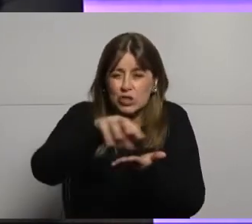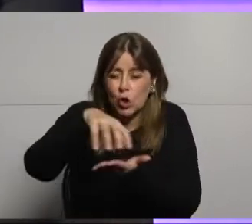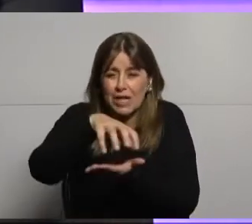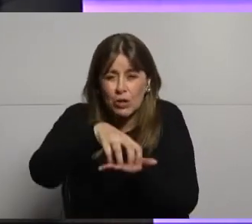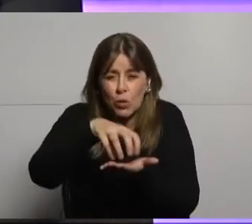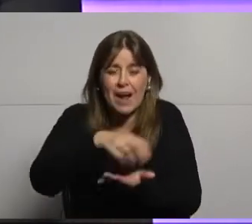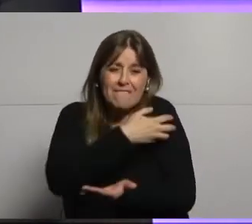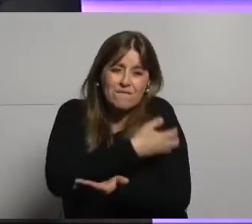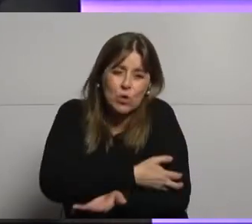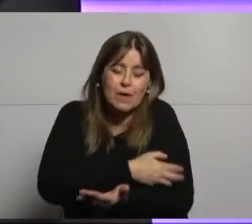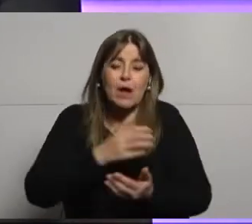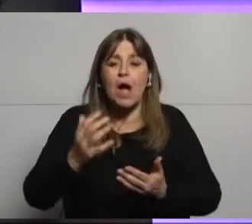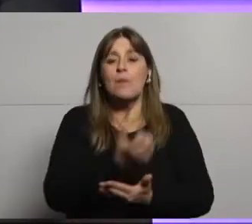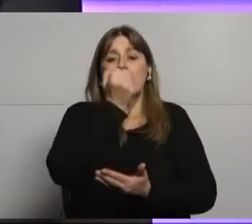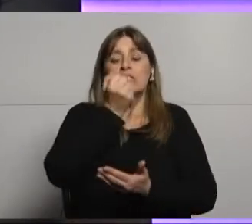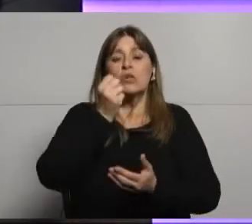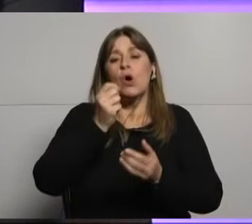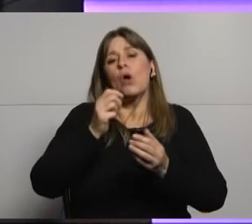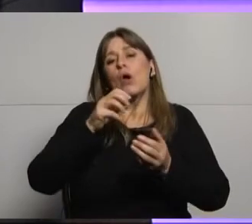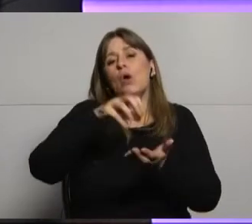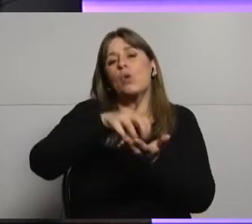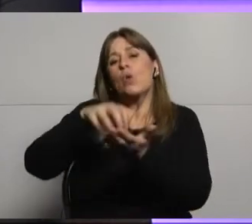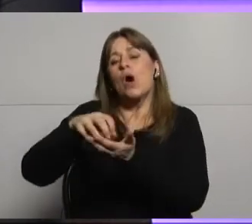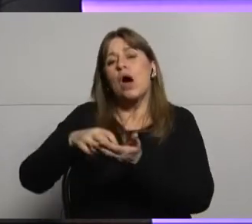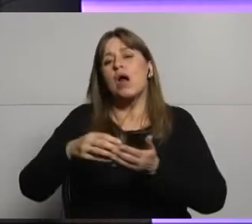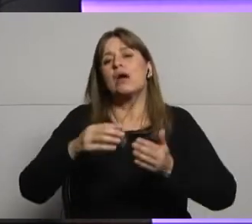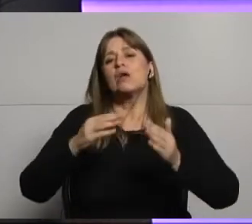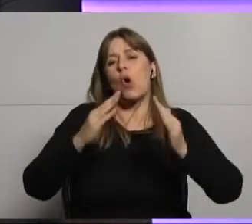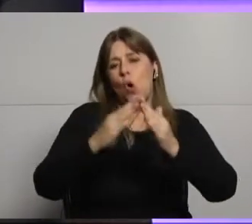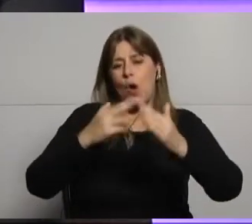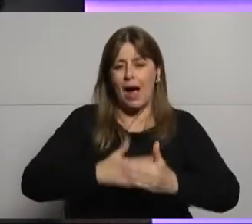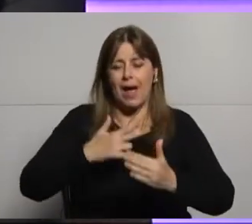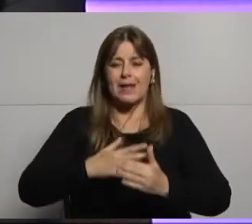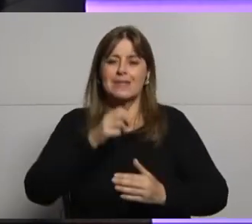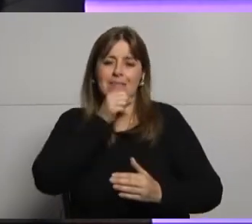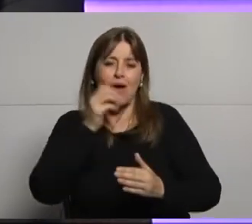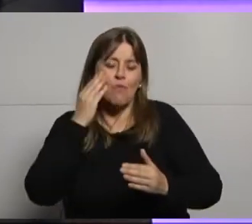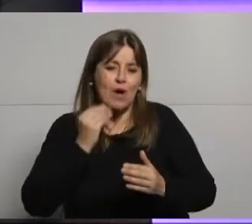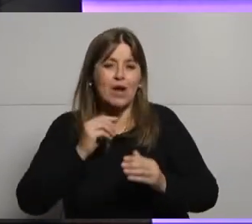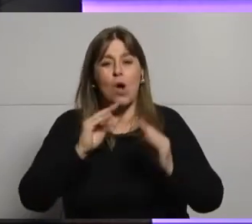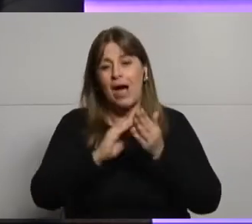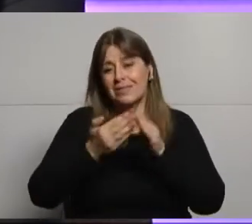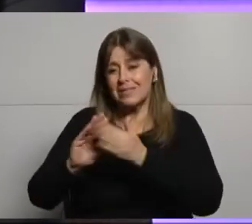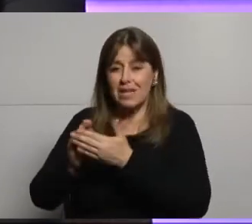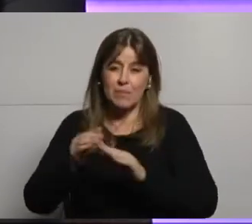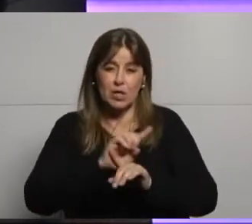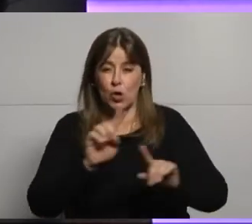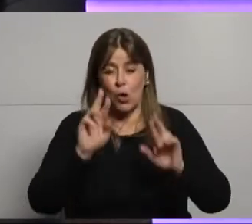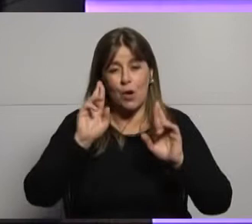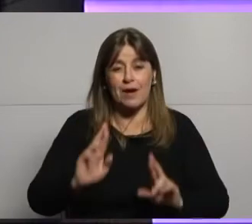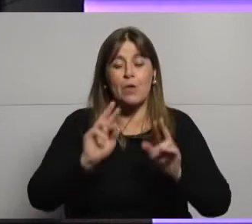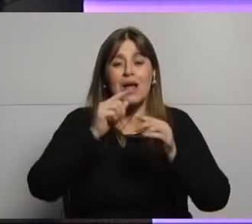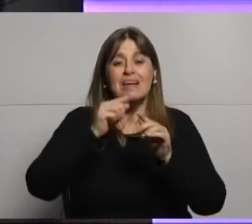ejemplo, aparición de casos en residenciales de ancianos, en asentamientos irregulares, en